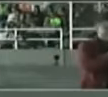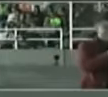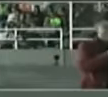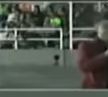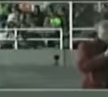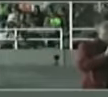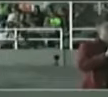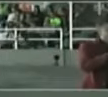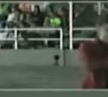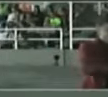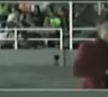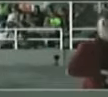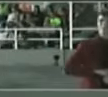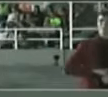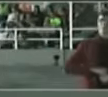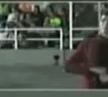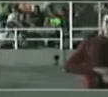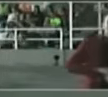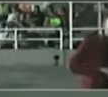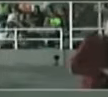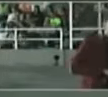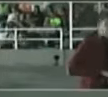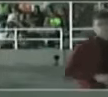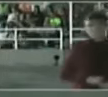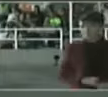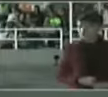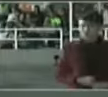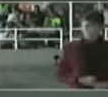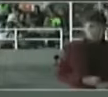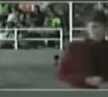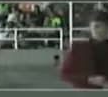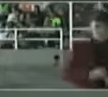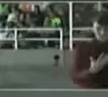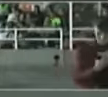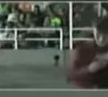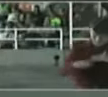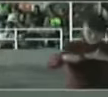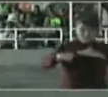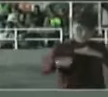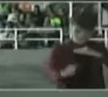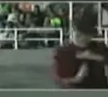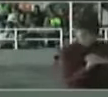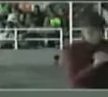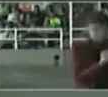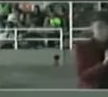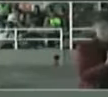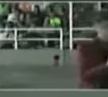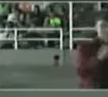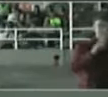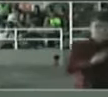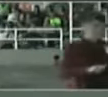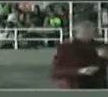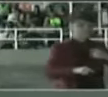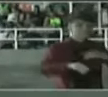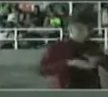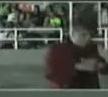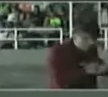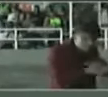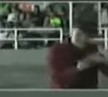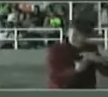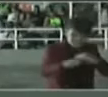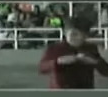Samaria tenía hambre. Nadie podía entrar ni salir para comprar ni para vender. Estaba